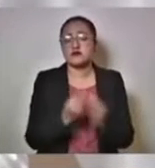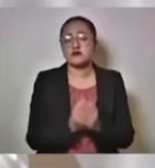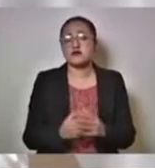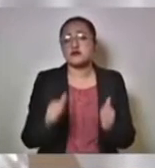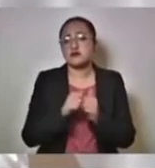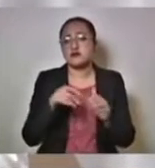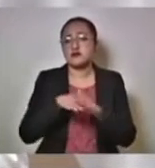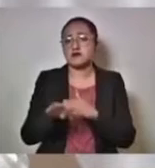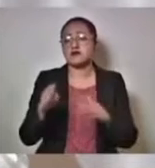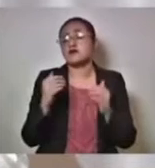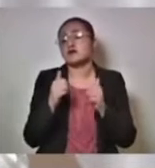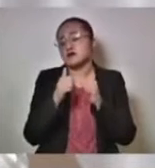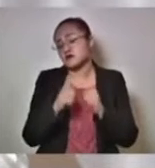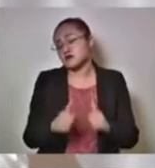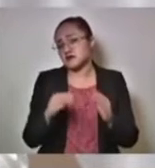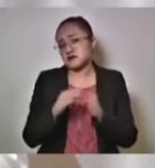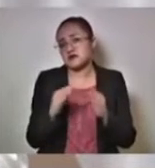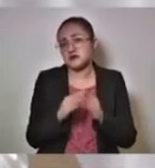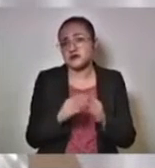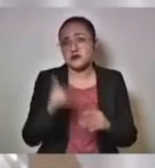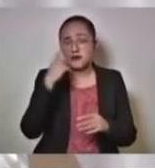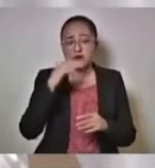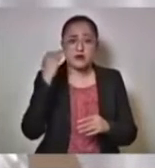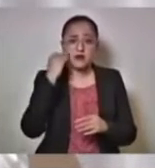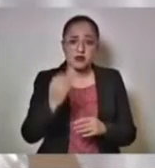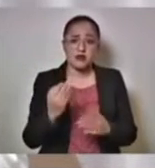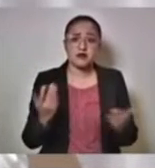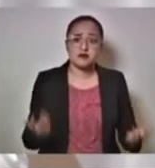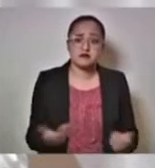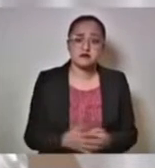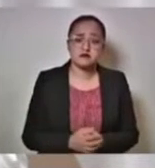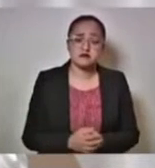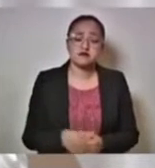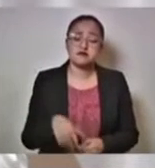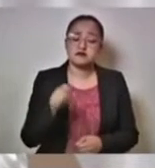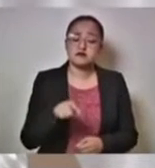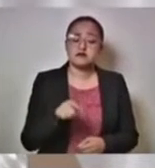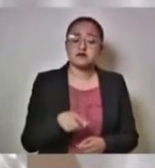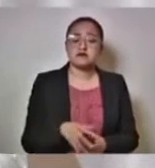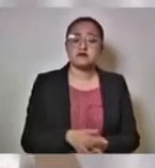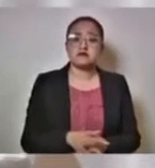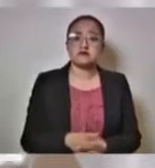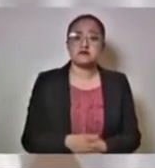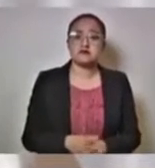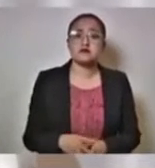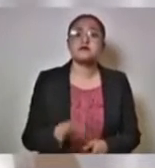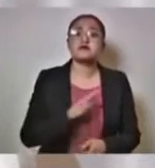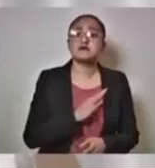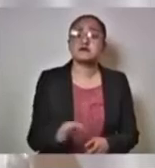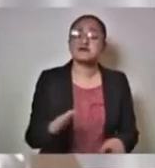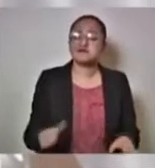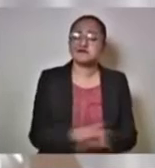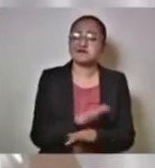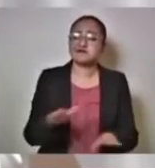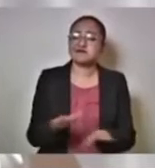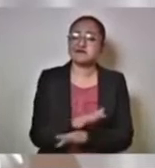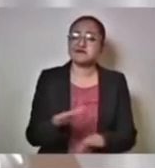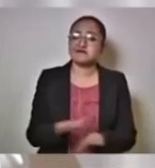confinamiento y el tiempo para estar llevando a cabo el mismo es que podamos corregir